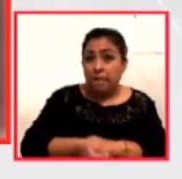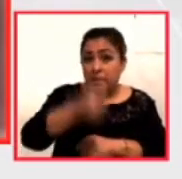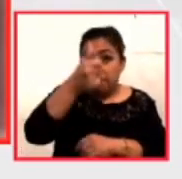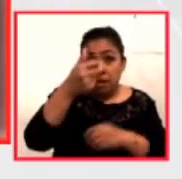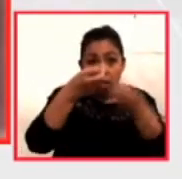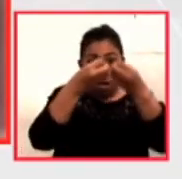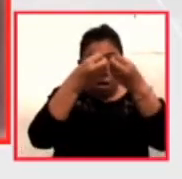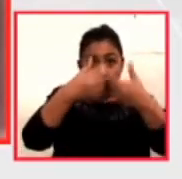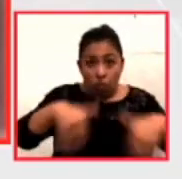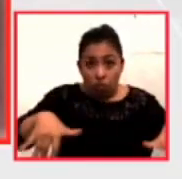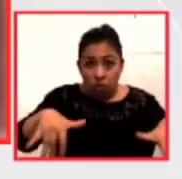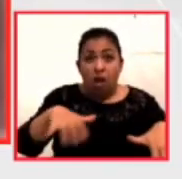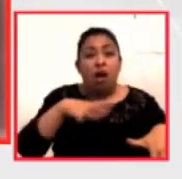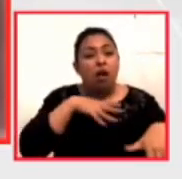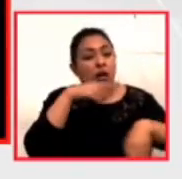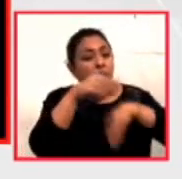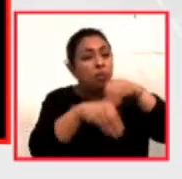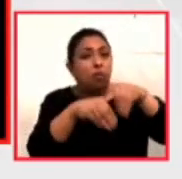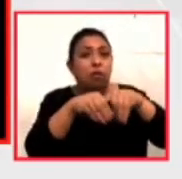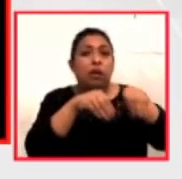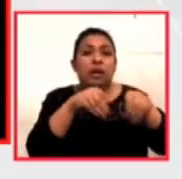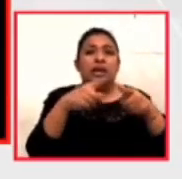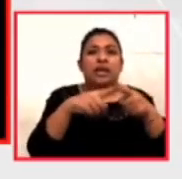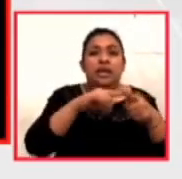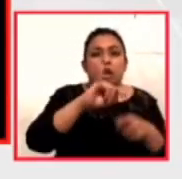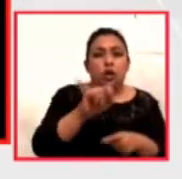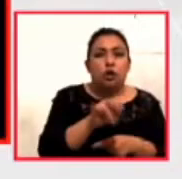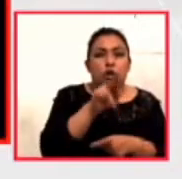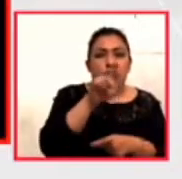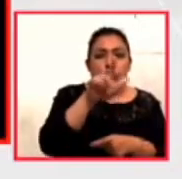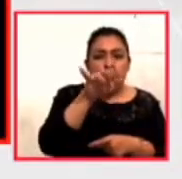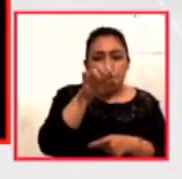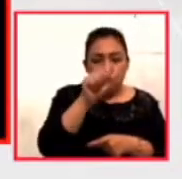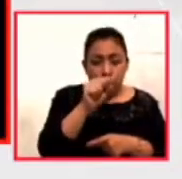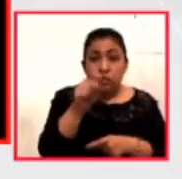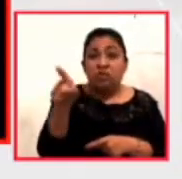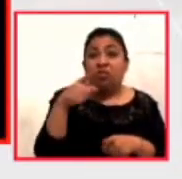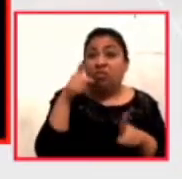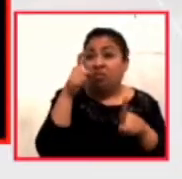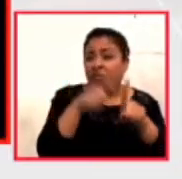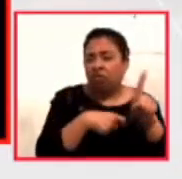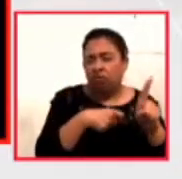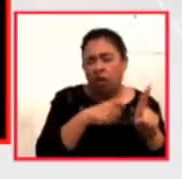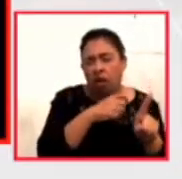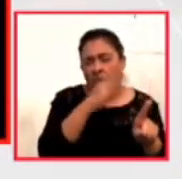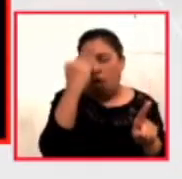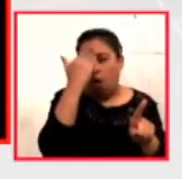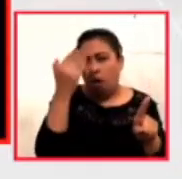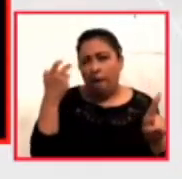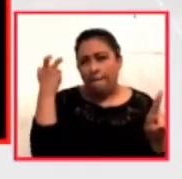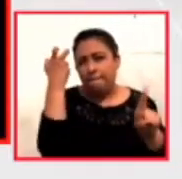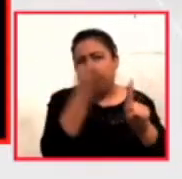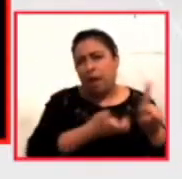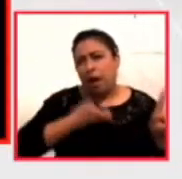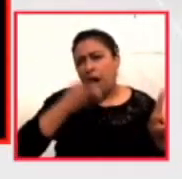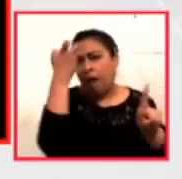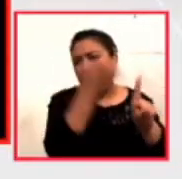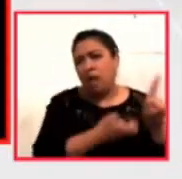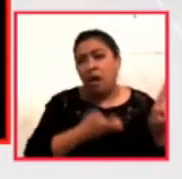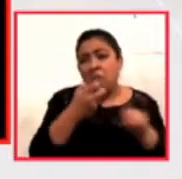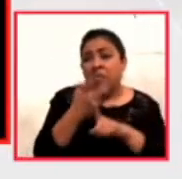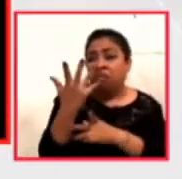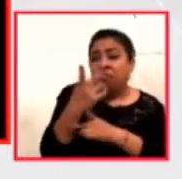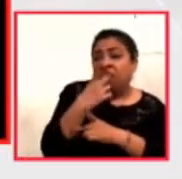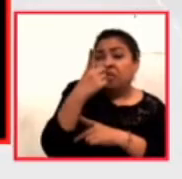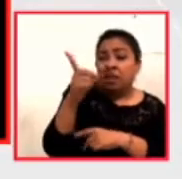producción original contó con la coreografía de Julius Reisinger, la crítica fue lapidaria. Se dijo incluso que difícilmente se